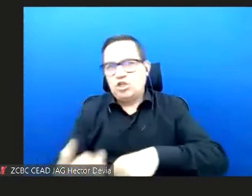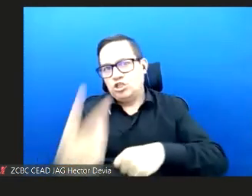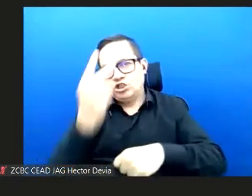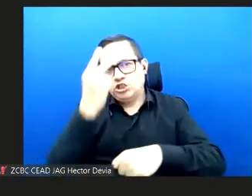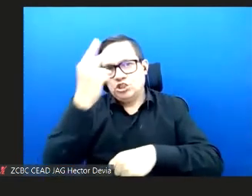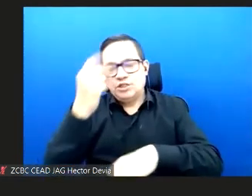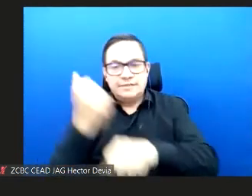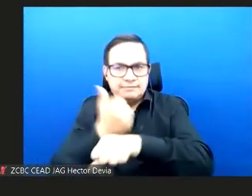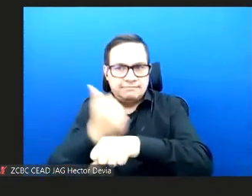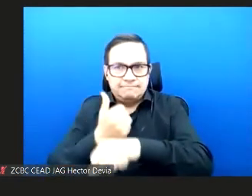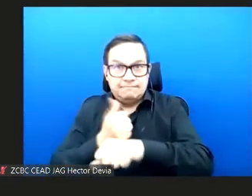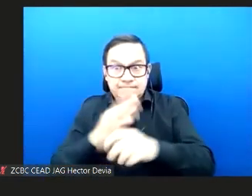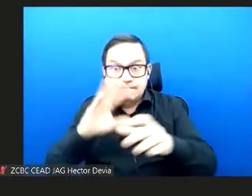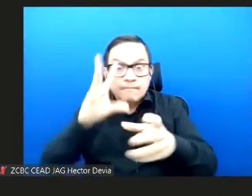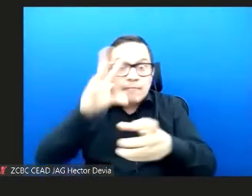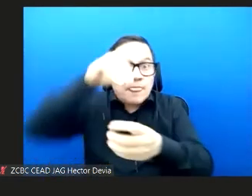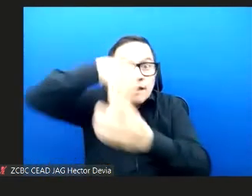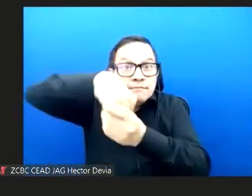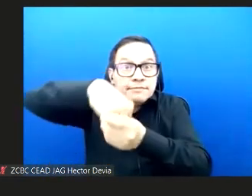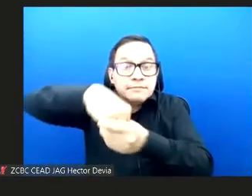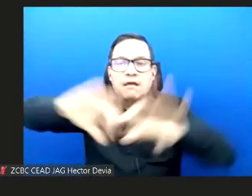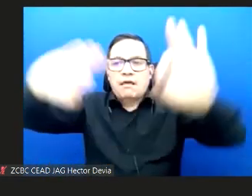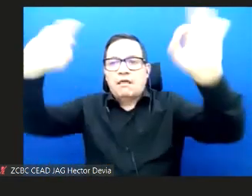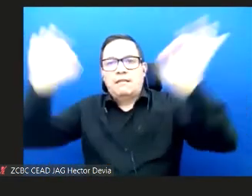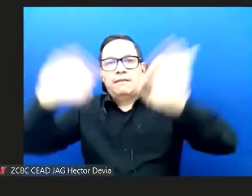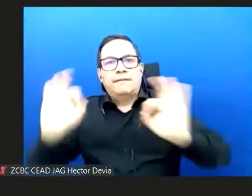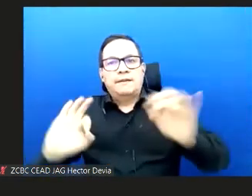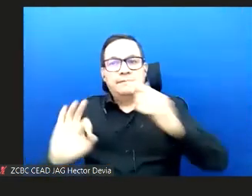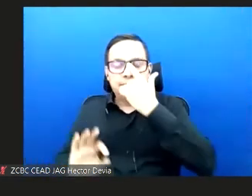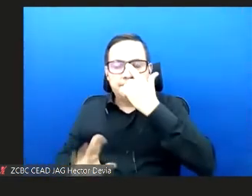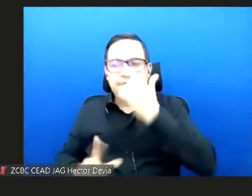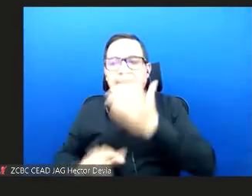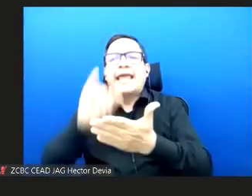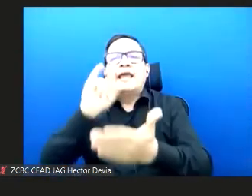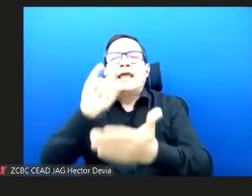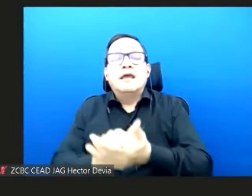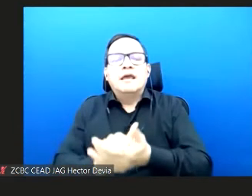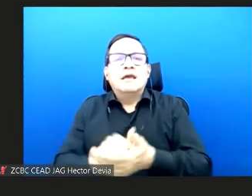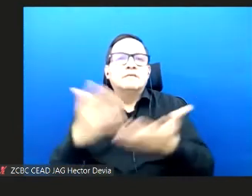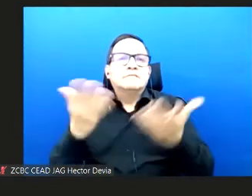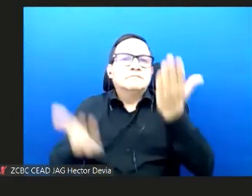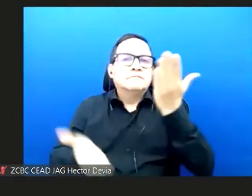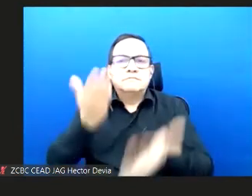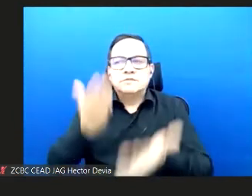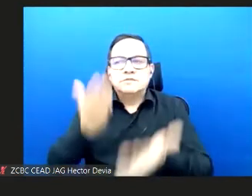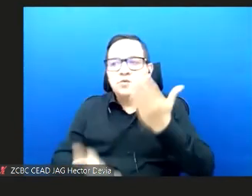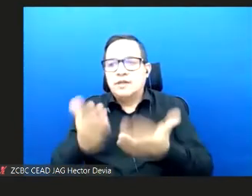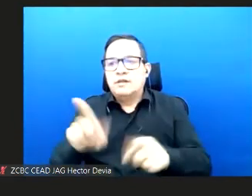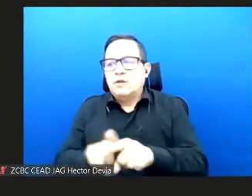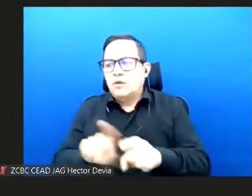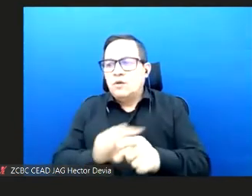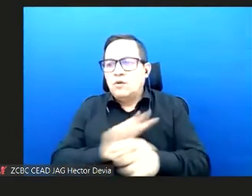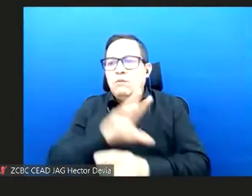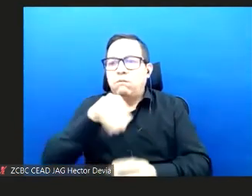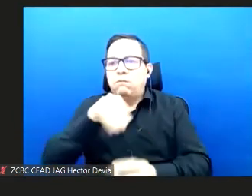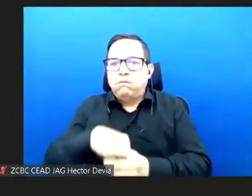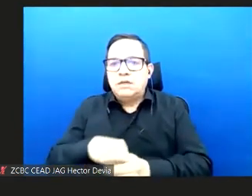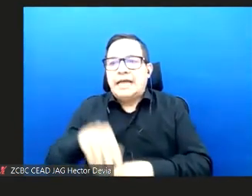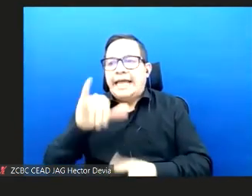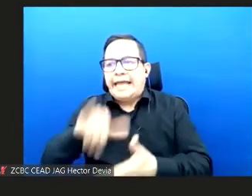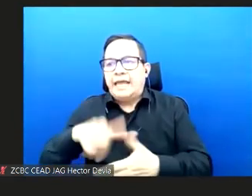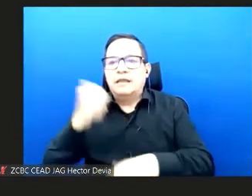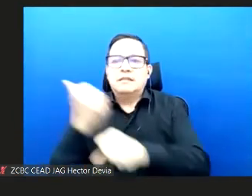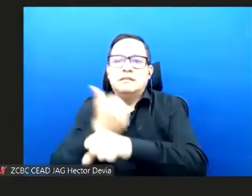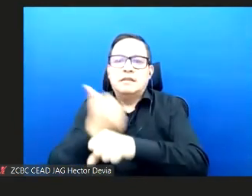incluido. Entonces diríamos que esta operación nos representa a los estudiantes que presentaron la tarea 1 y